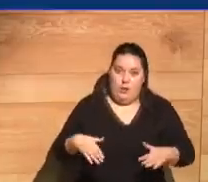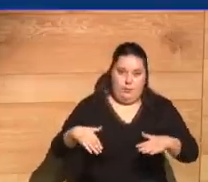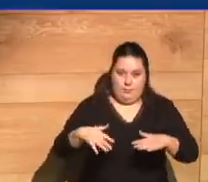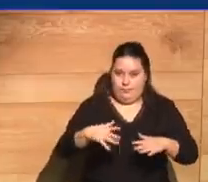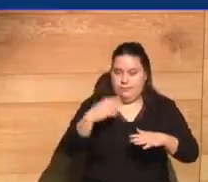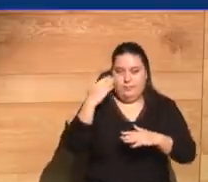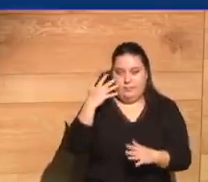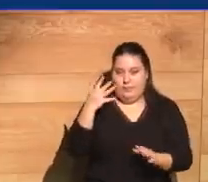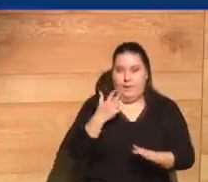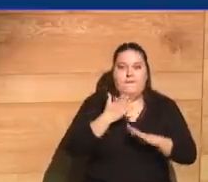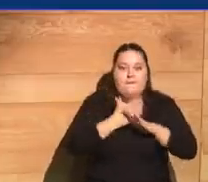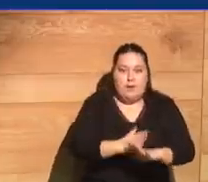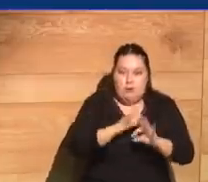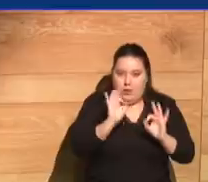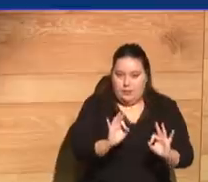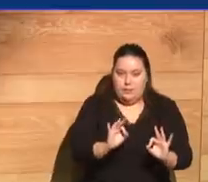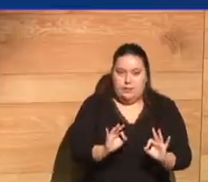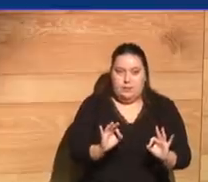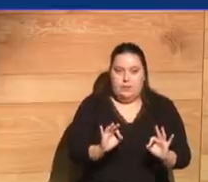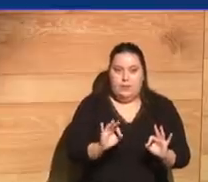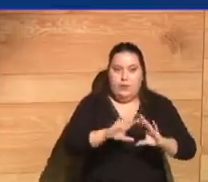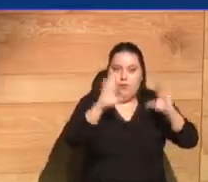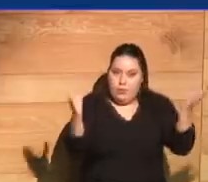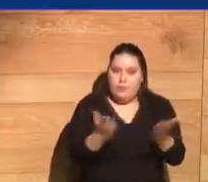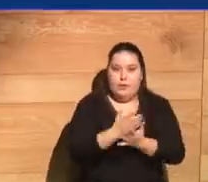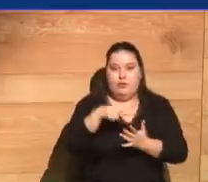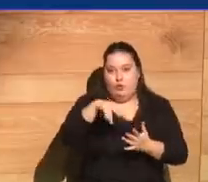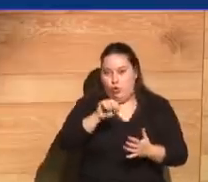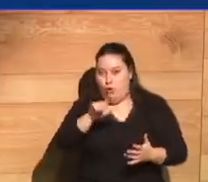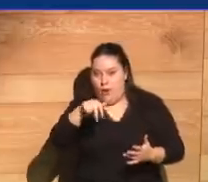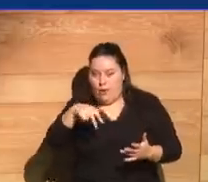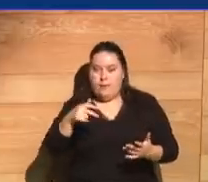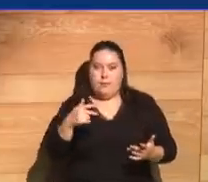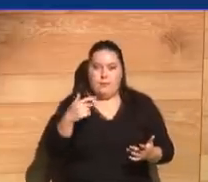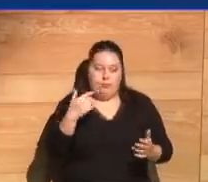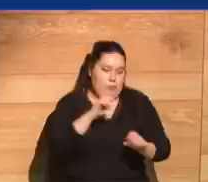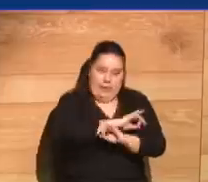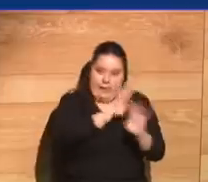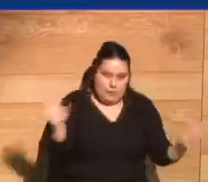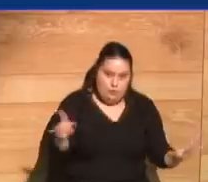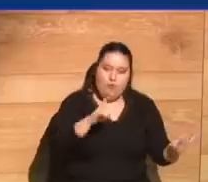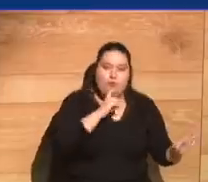ha pasado por este universo Nolan, en el que ya tenemos como muy claro cómo tiene que ser...